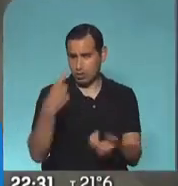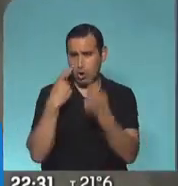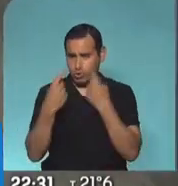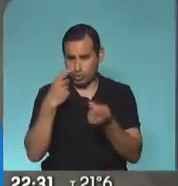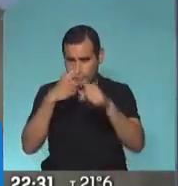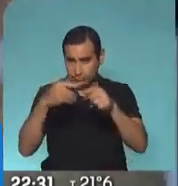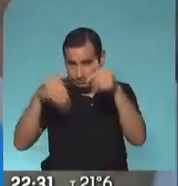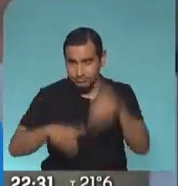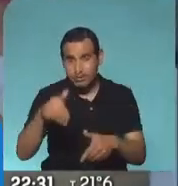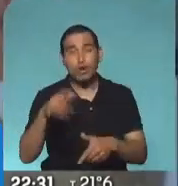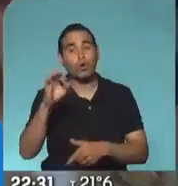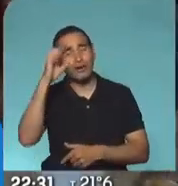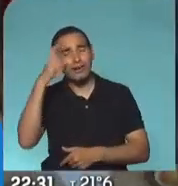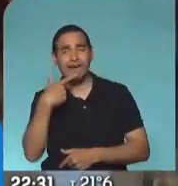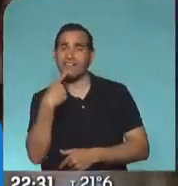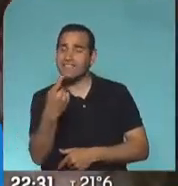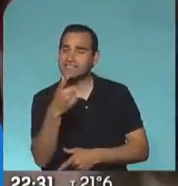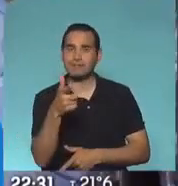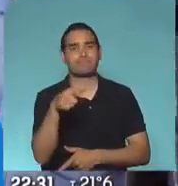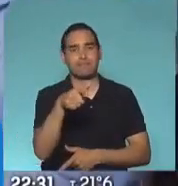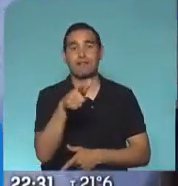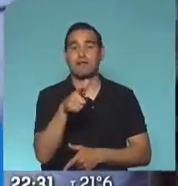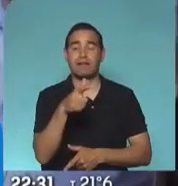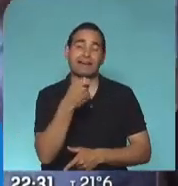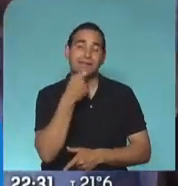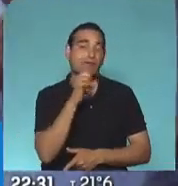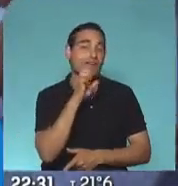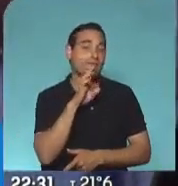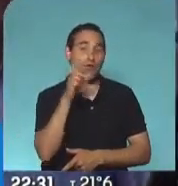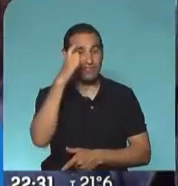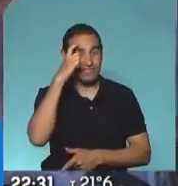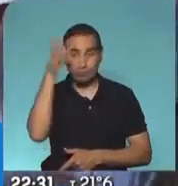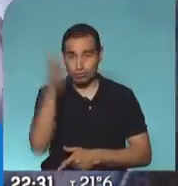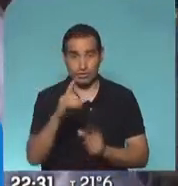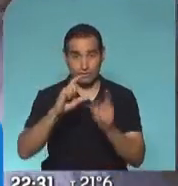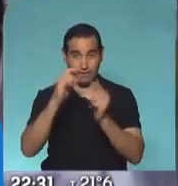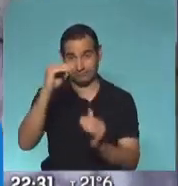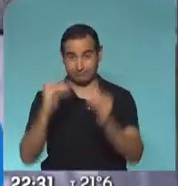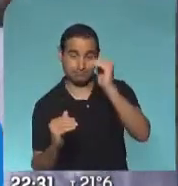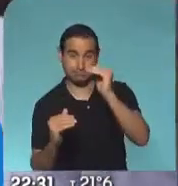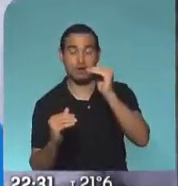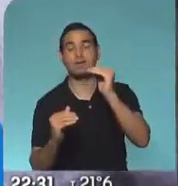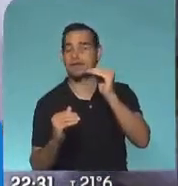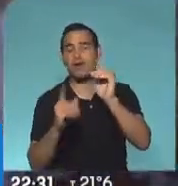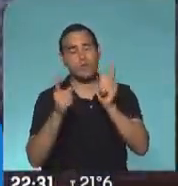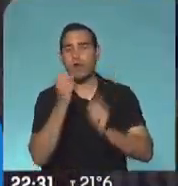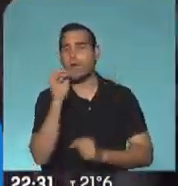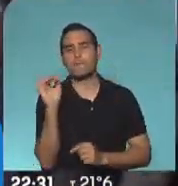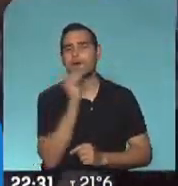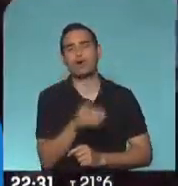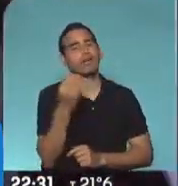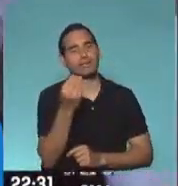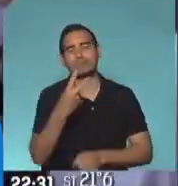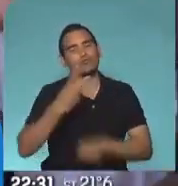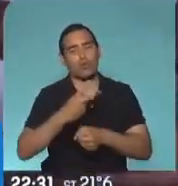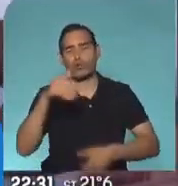electoral, concluyó que, aunque el candidato del MAS lograse el 10% de ventaja para evitar la segunda vuelta, la mejor opción para Bolivia sería